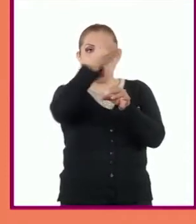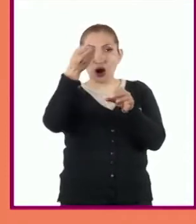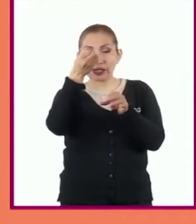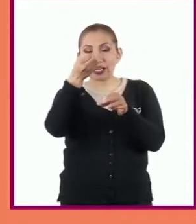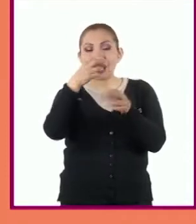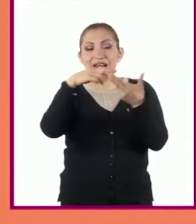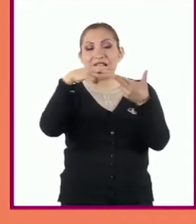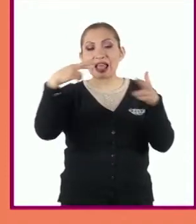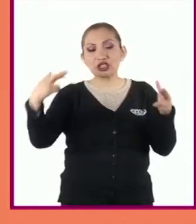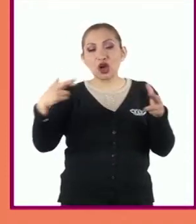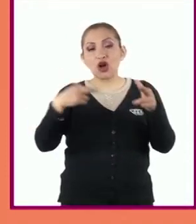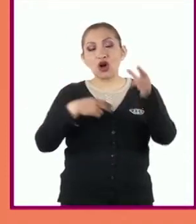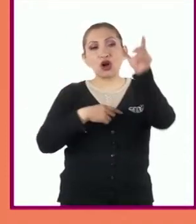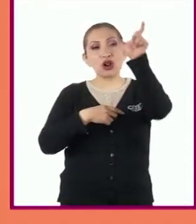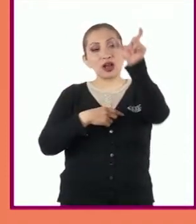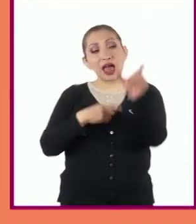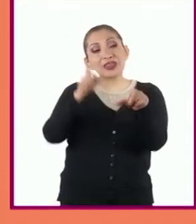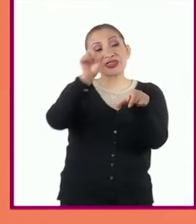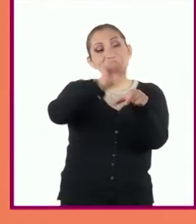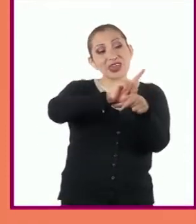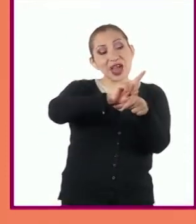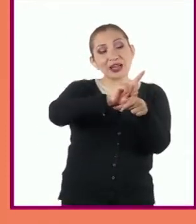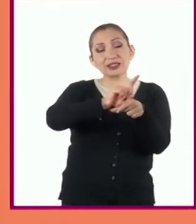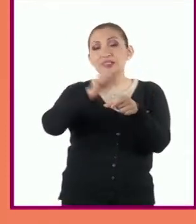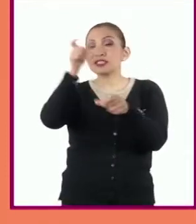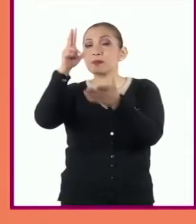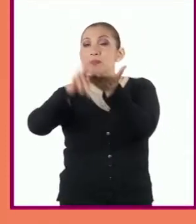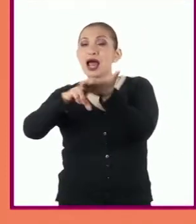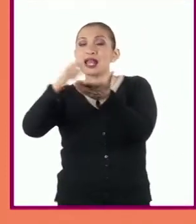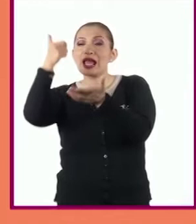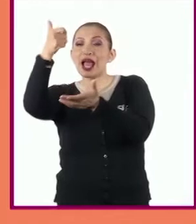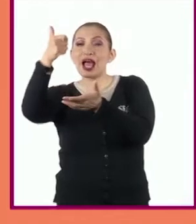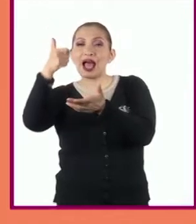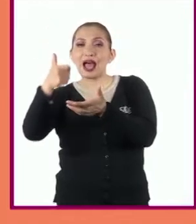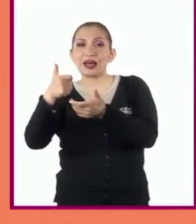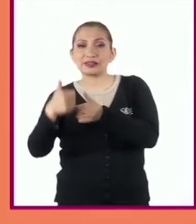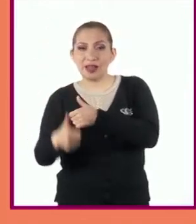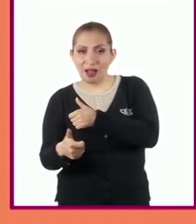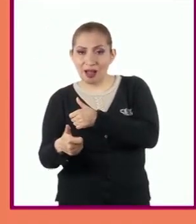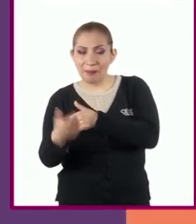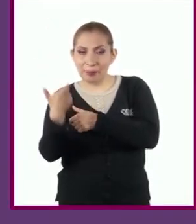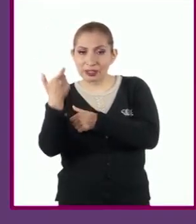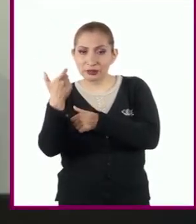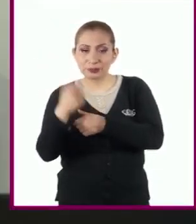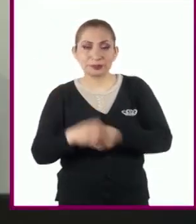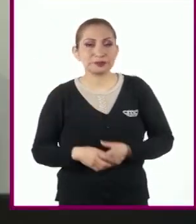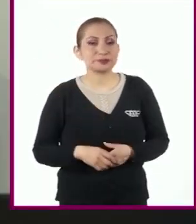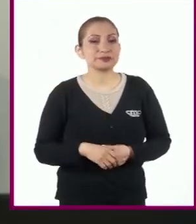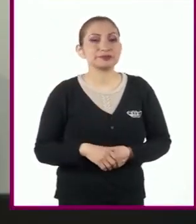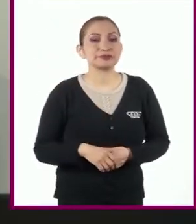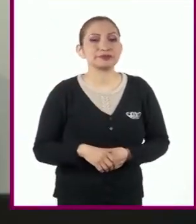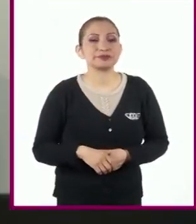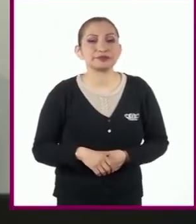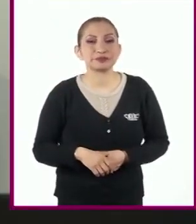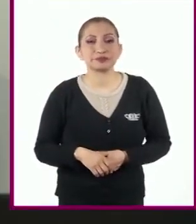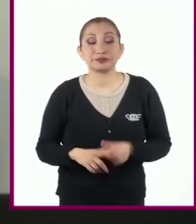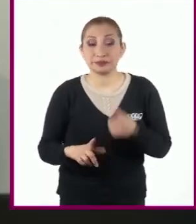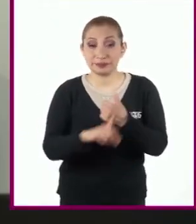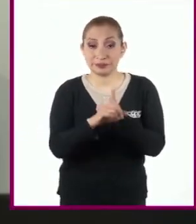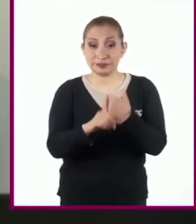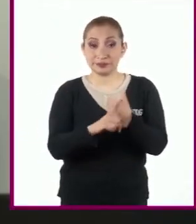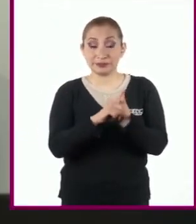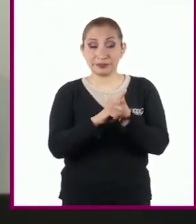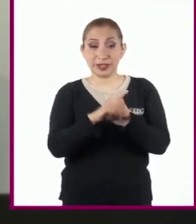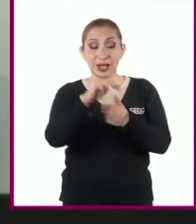la relación entre la cantidad de días y el costo correspondiente en pesos. En el problema,